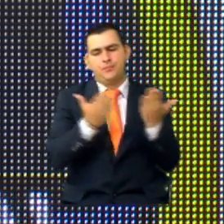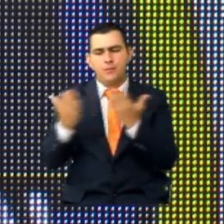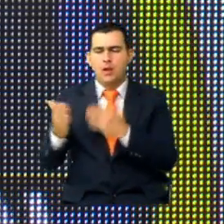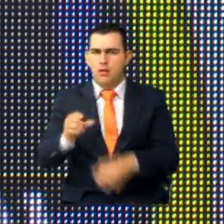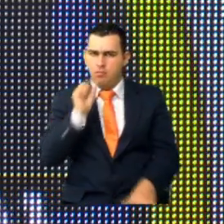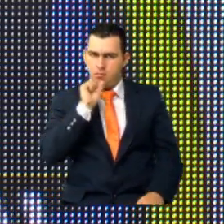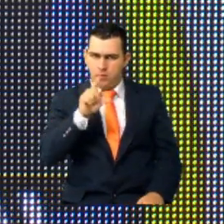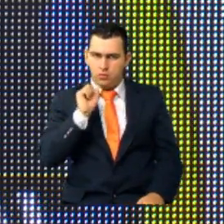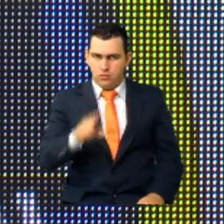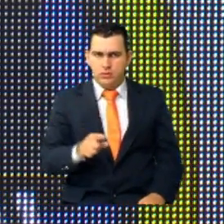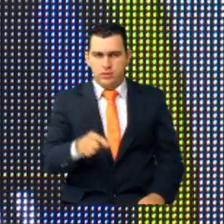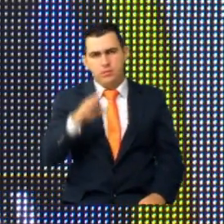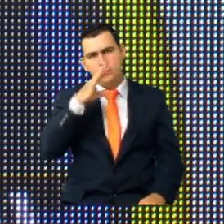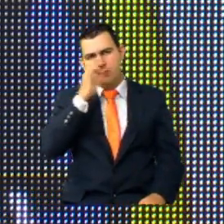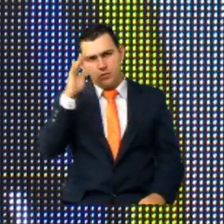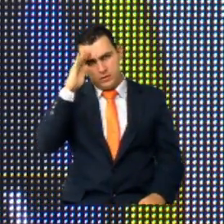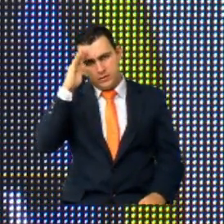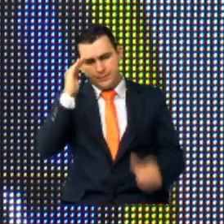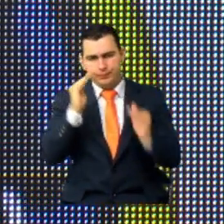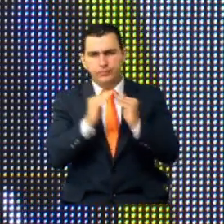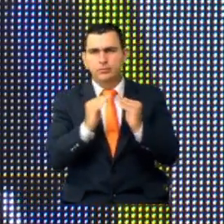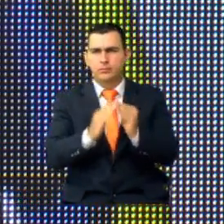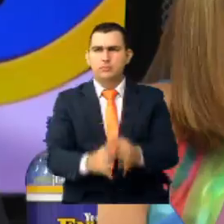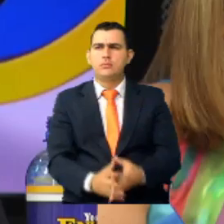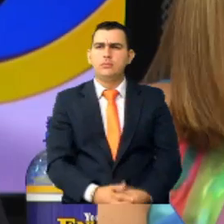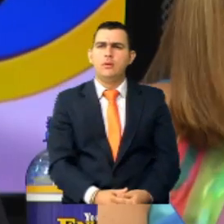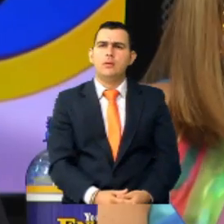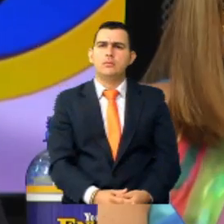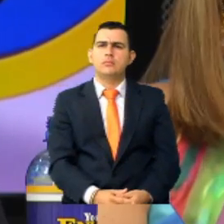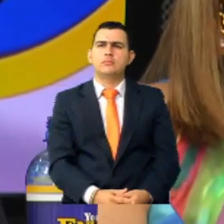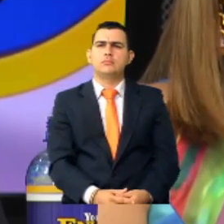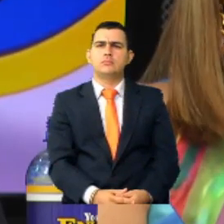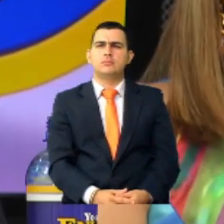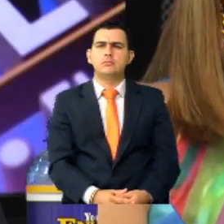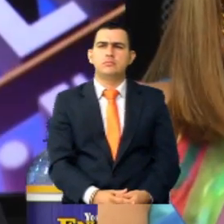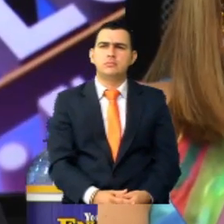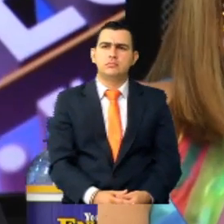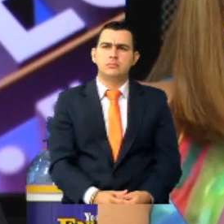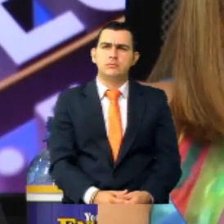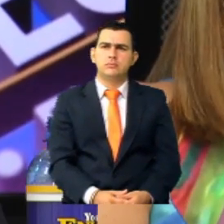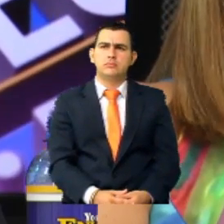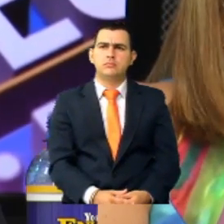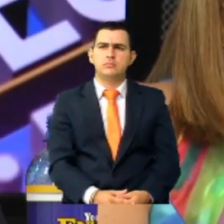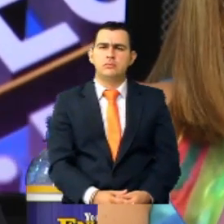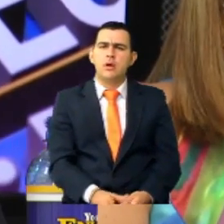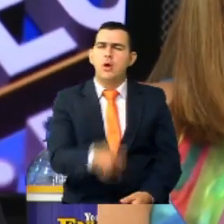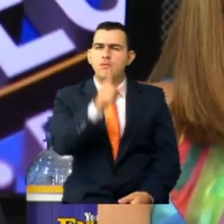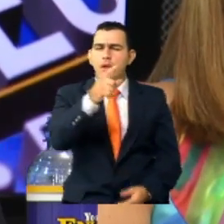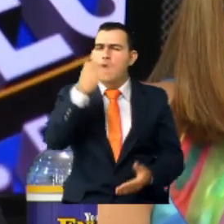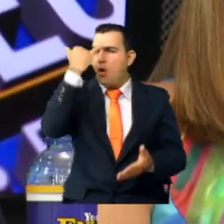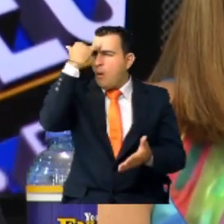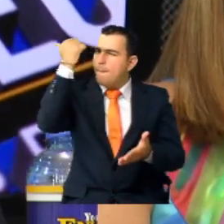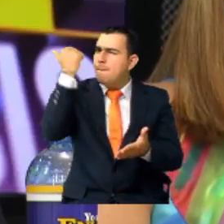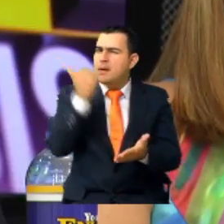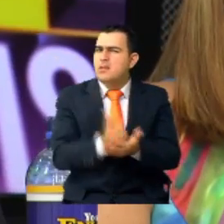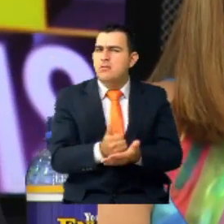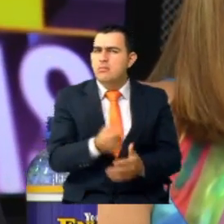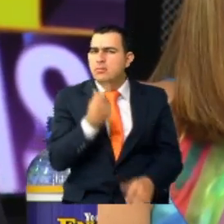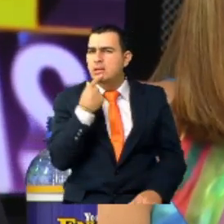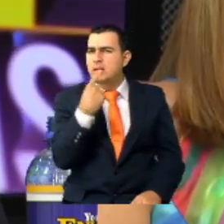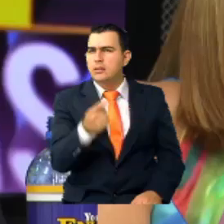Horacio Henao. La pregunta la formula el periodista Pedro Severich. Candidato, ¿qué opinión le merece la actuación asumida en este momento por la